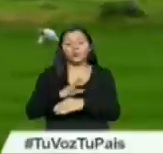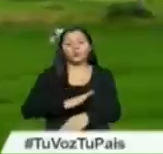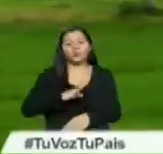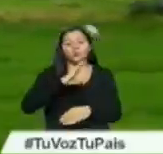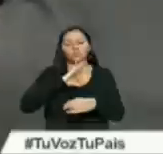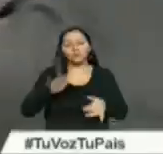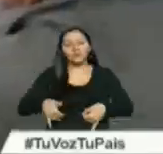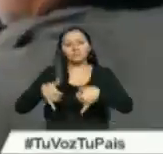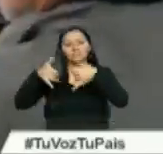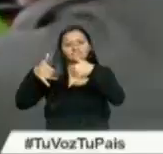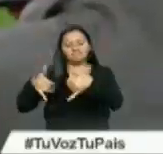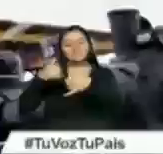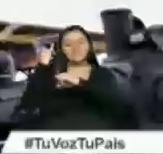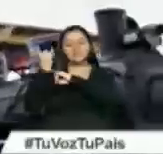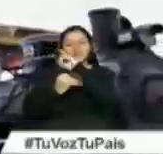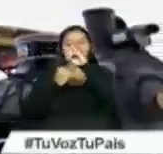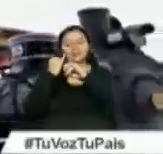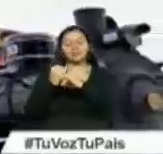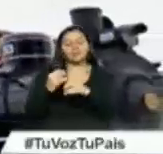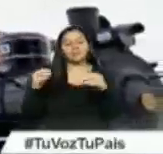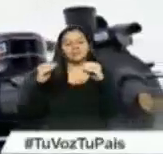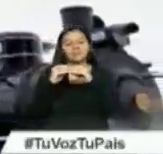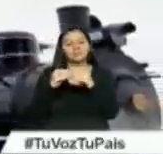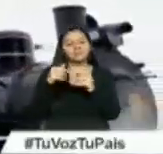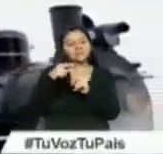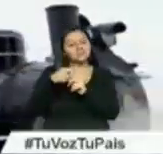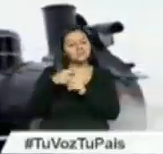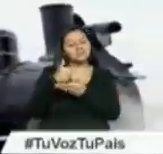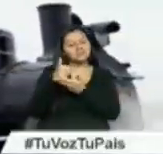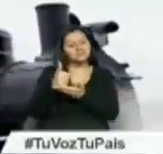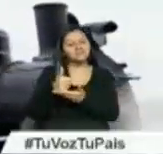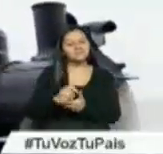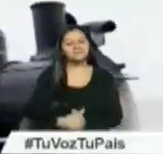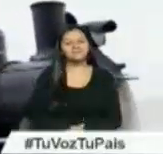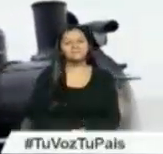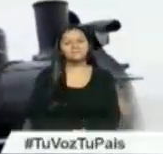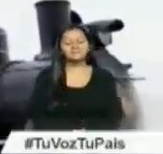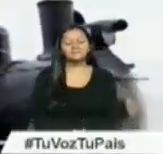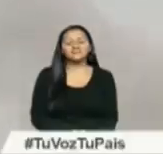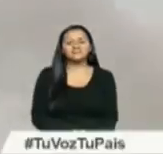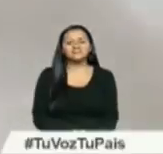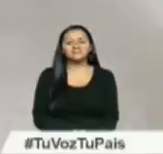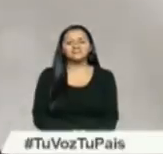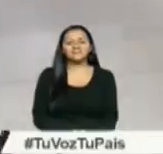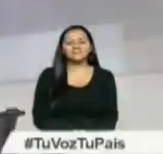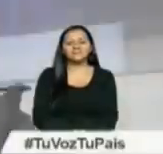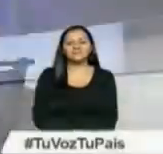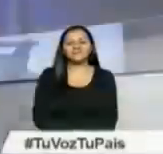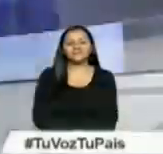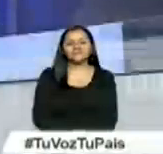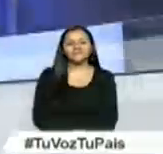el reconocimiento internacional por sus bondades. Cristina Pavón, Noticiero Ciudadano.